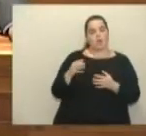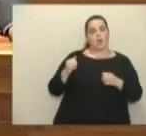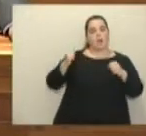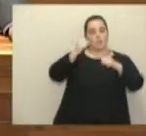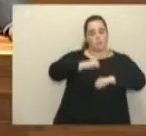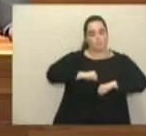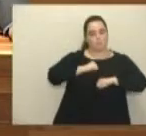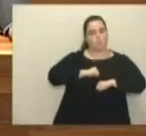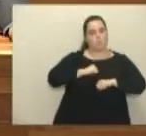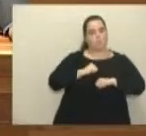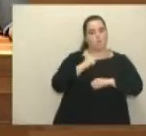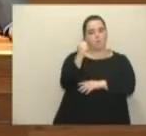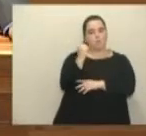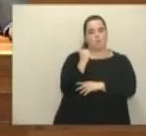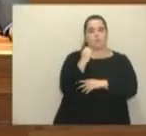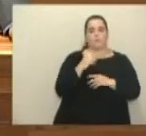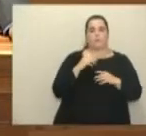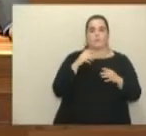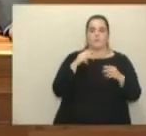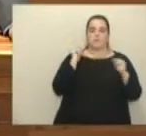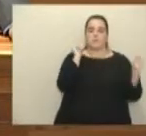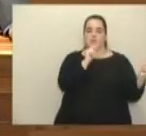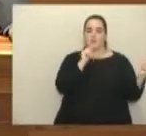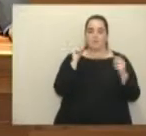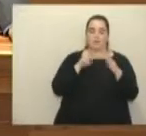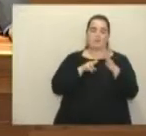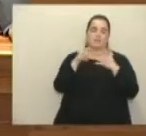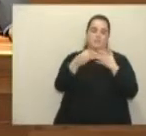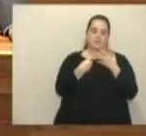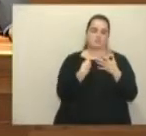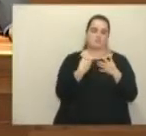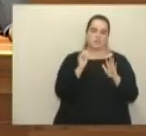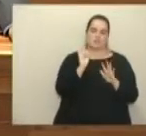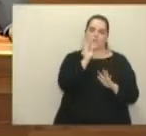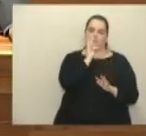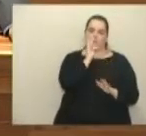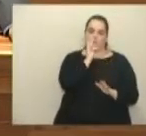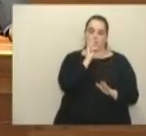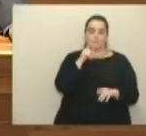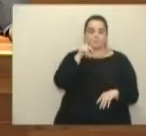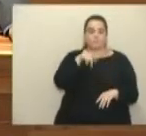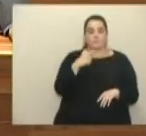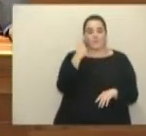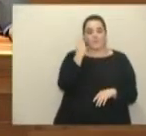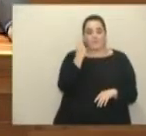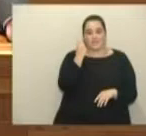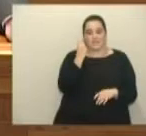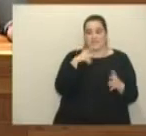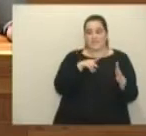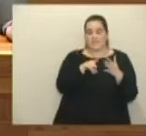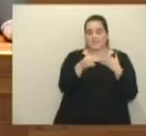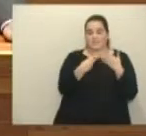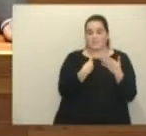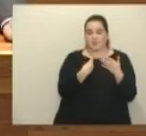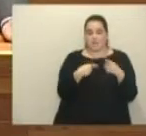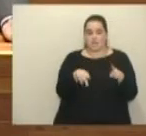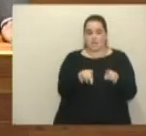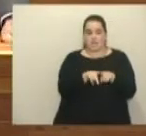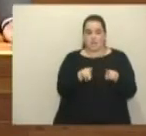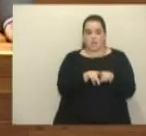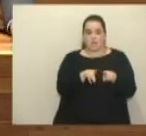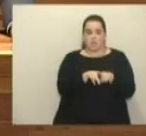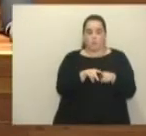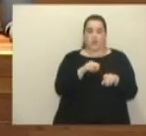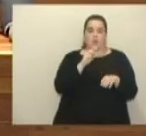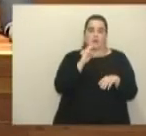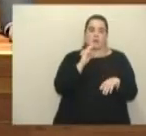que está pendiente. Y, por ejemplo, nosotros hemos planteado la necesaria transparencia también de los